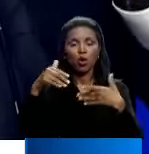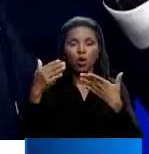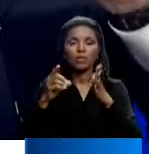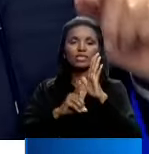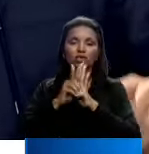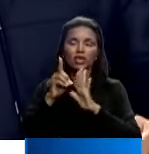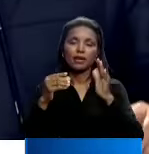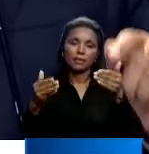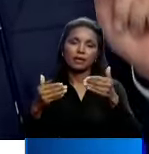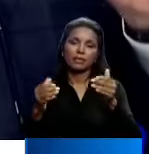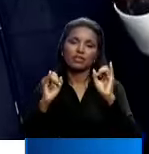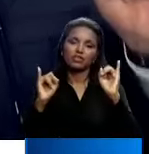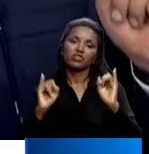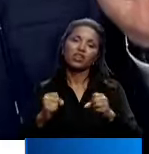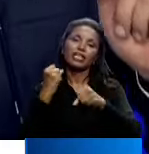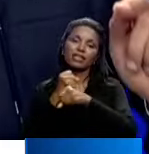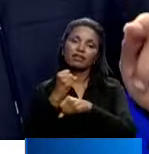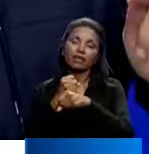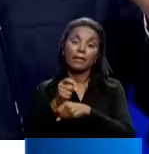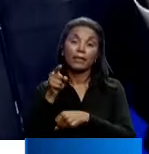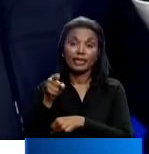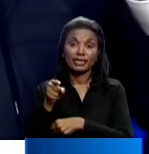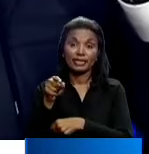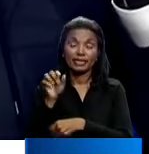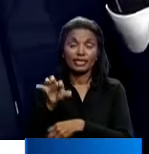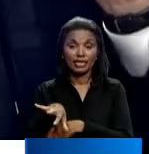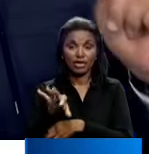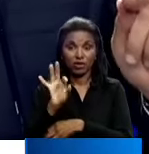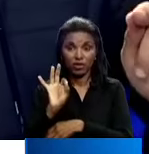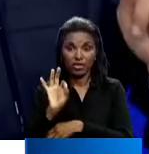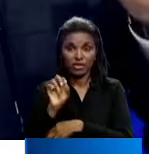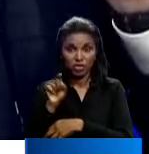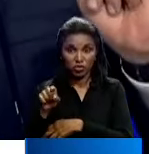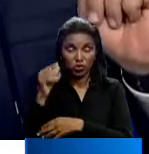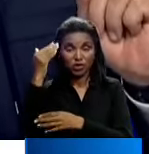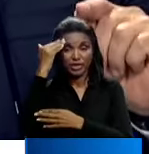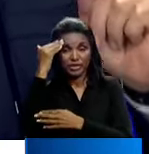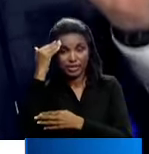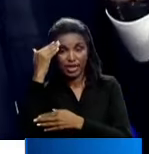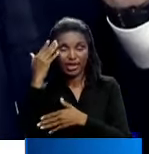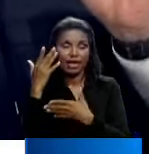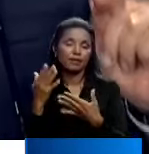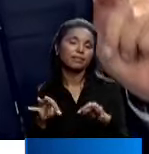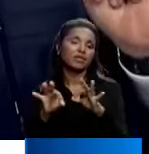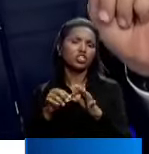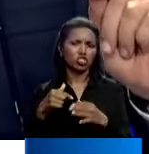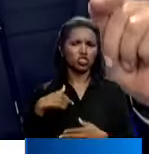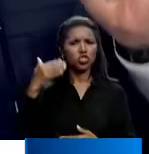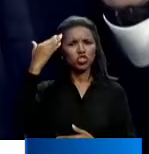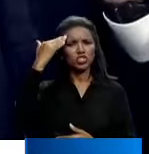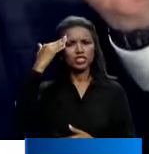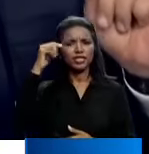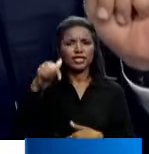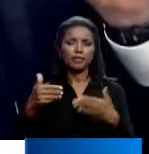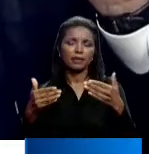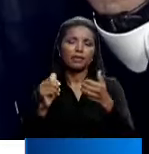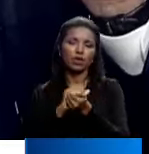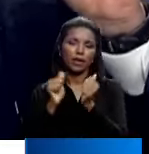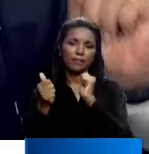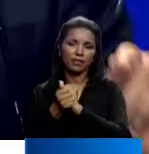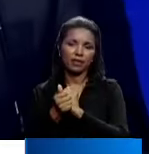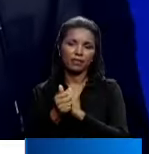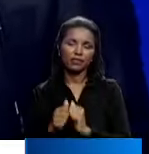instituciones trabajen para ti. Esta elección es de los que saben o de los que improvisan. Yo apuesto a que este país lo